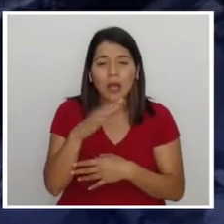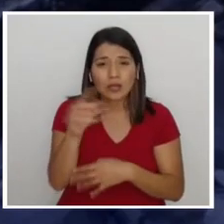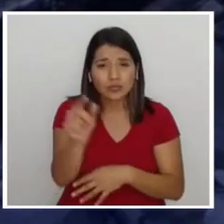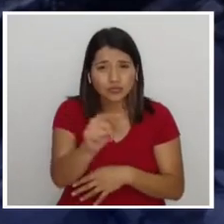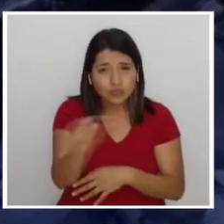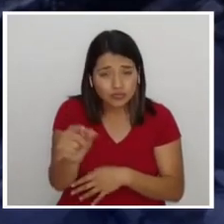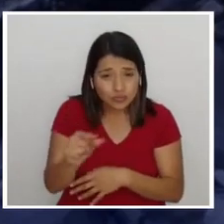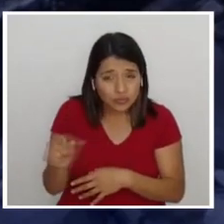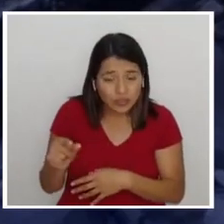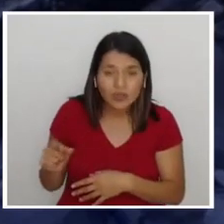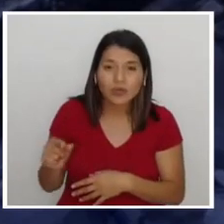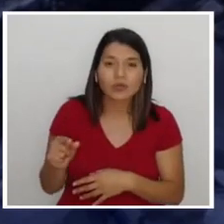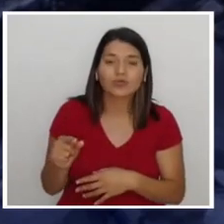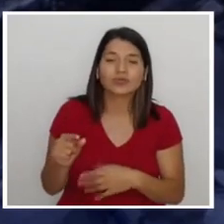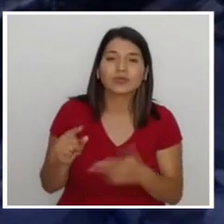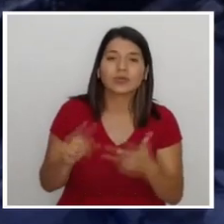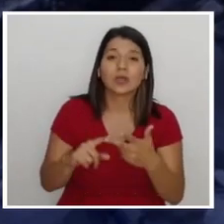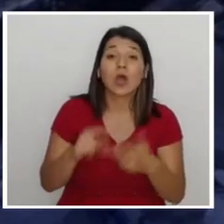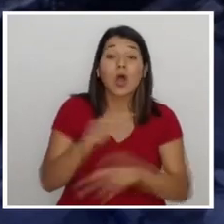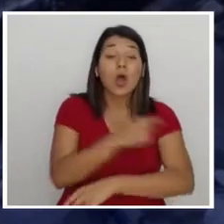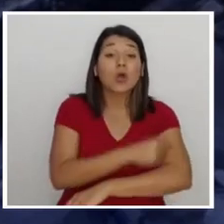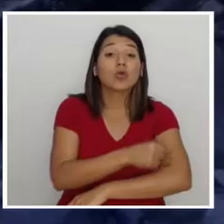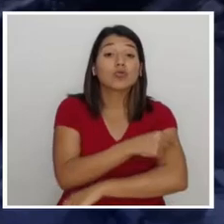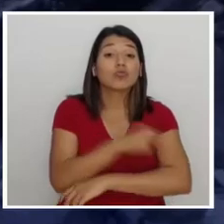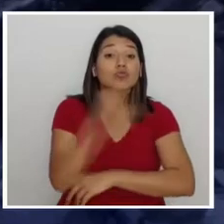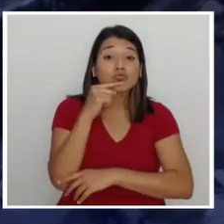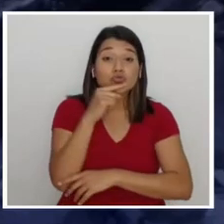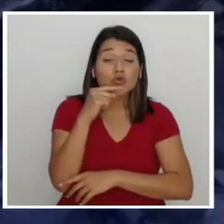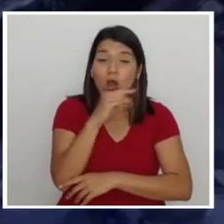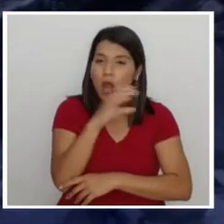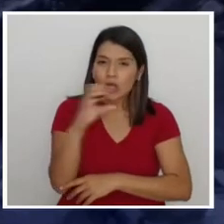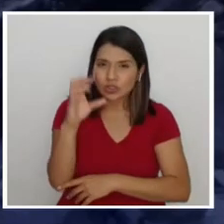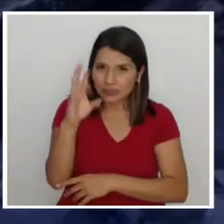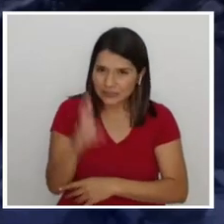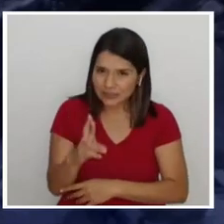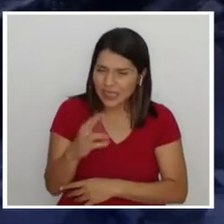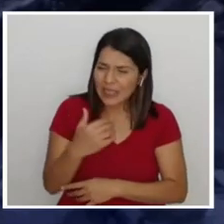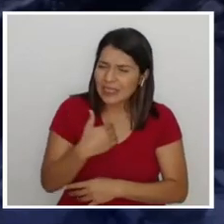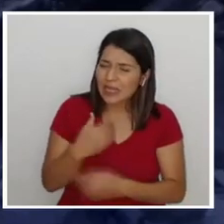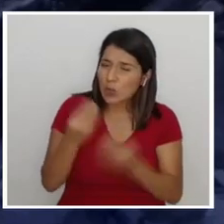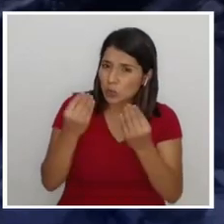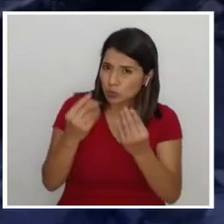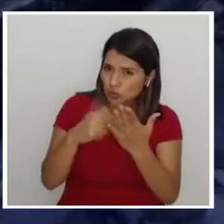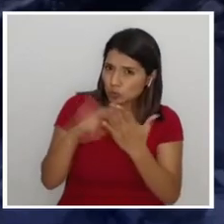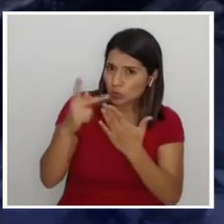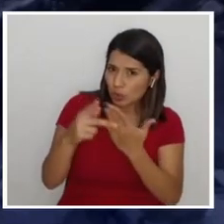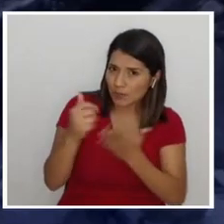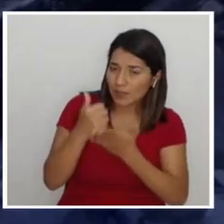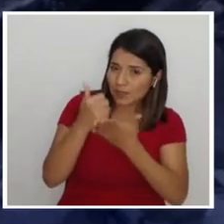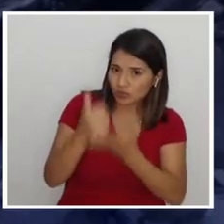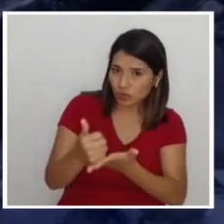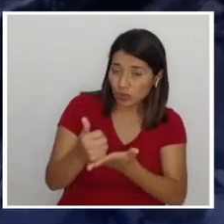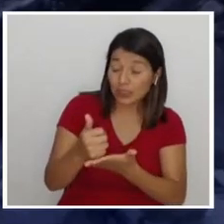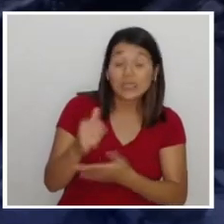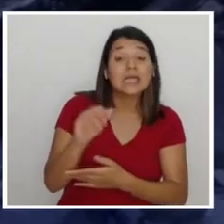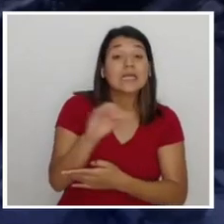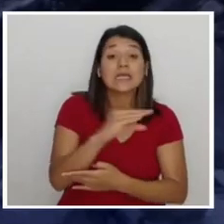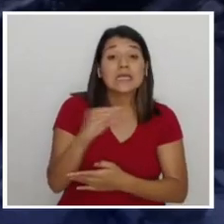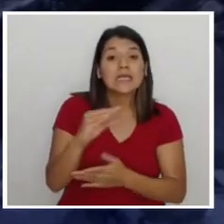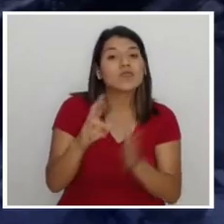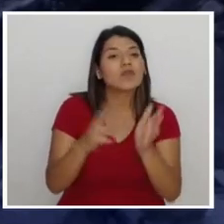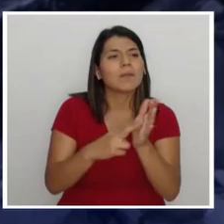ríos. Cruz Roja Costarricense hace muchos programas y le repito, ahí atrás de nosotros hay una serie de héroes y